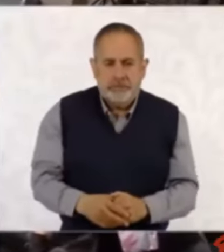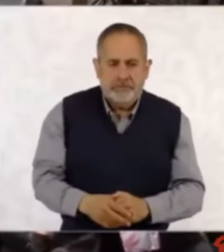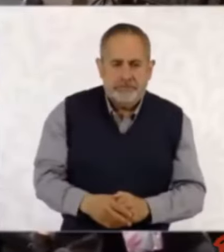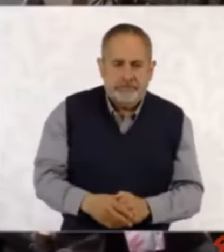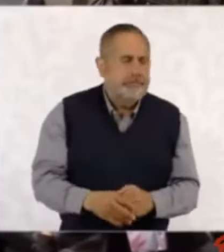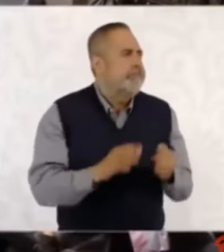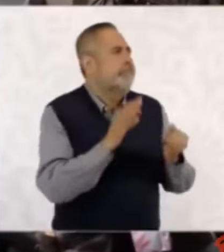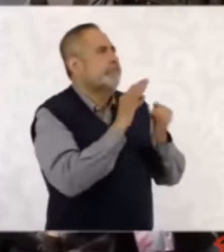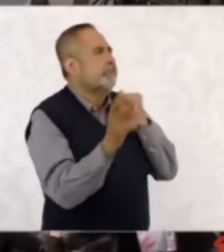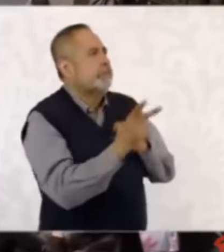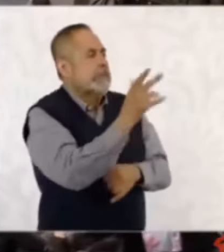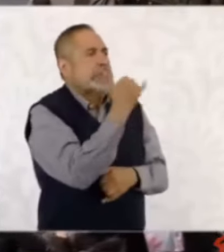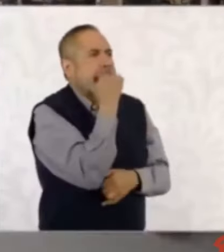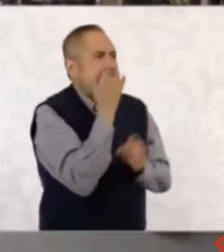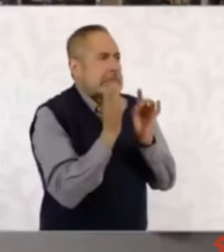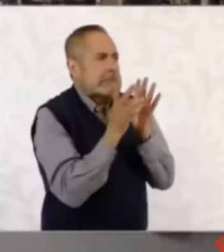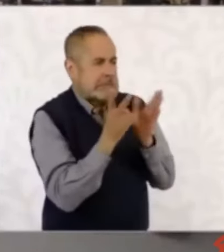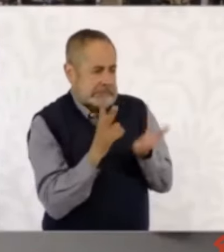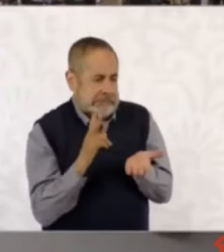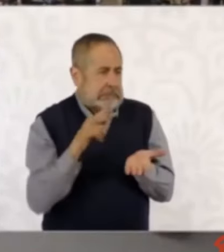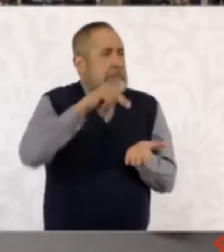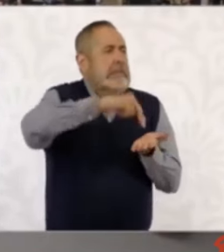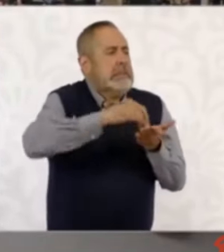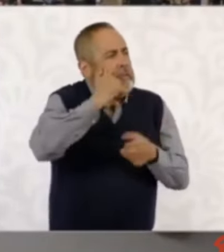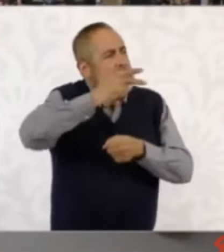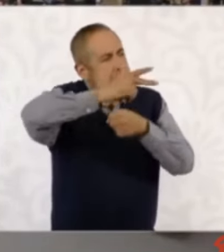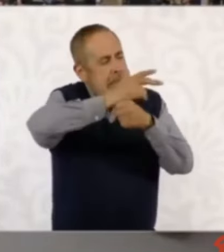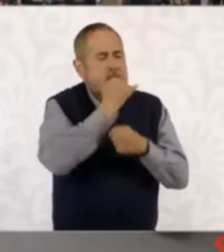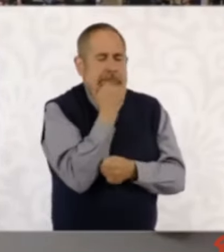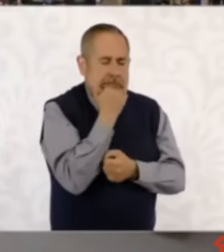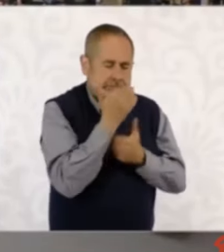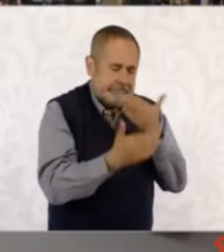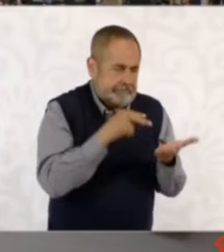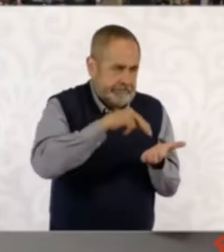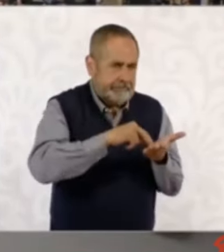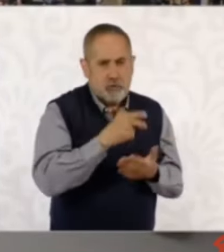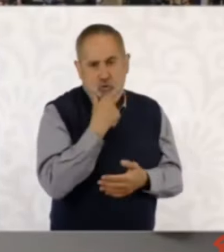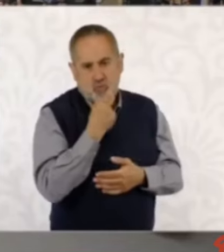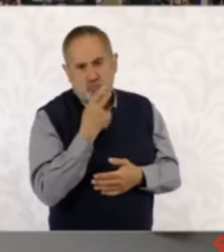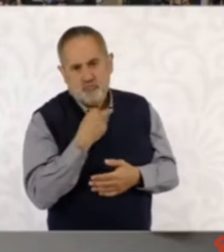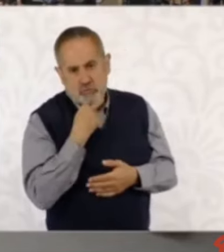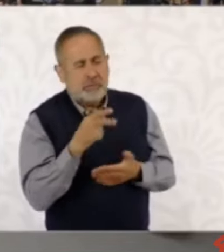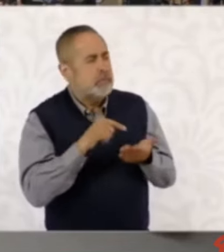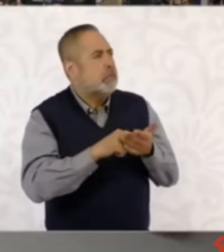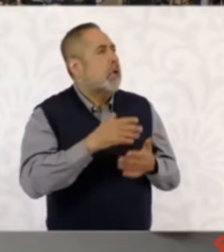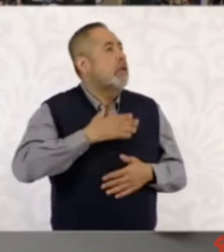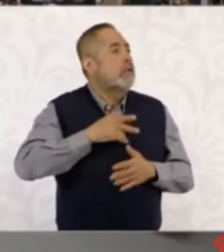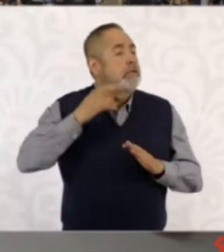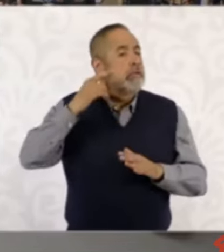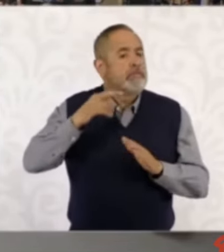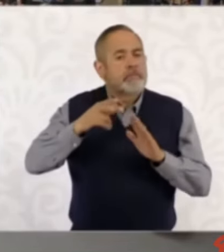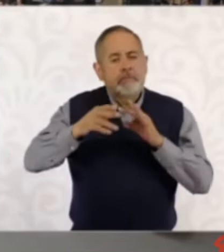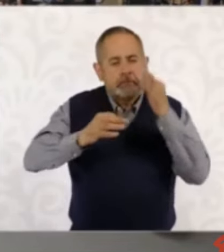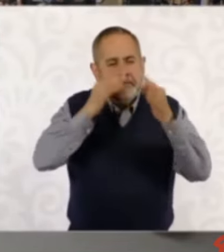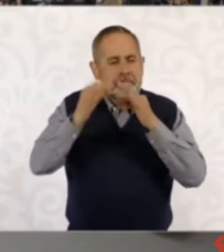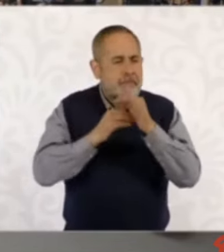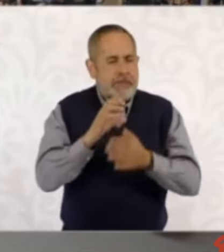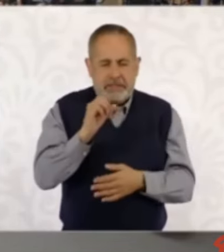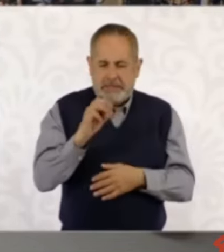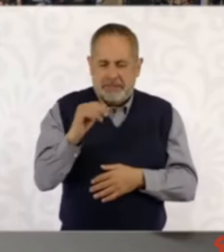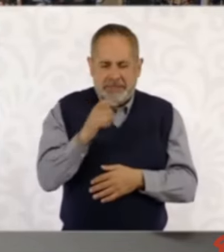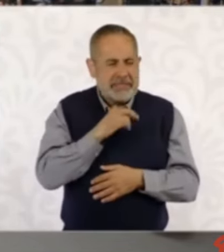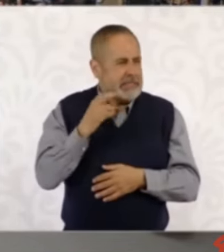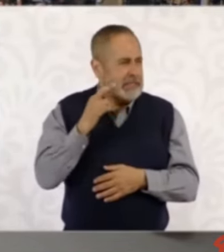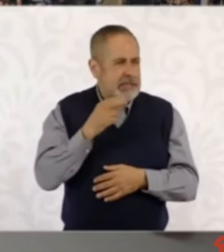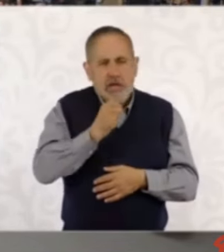paréntesis, no me pongo de pie para no obstruir el tiro de los compañeros camarógrafos. Hoy en Reporteros MX publicamos una nueva